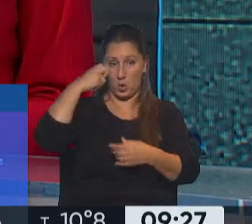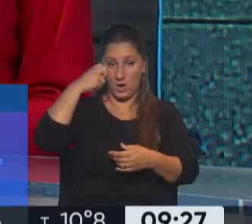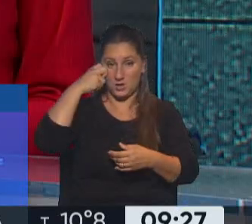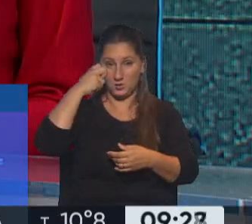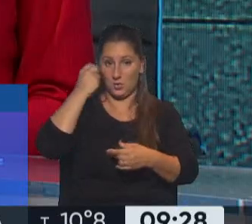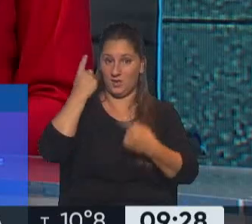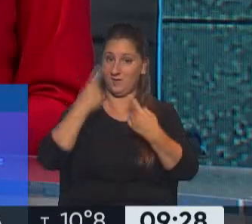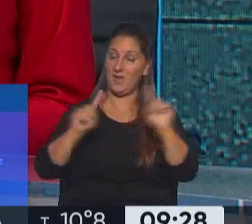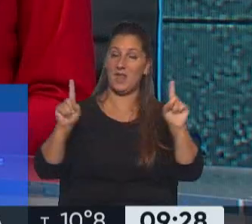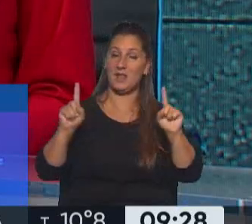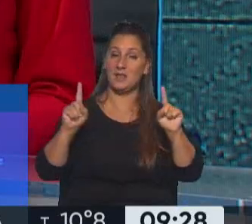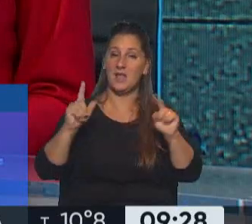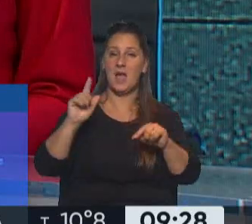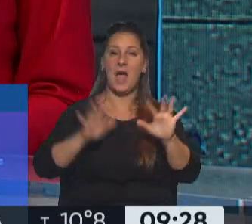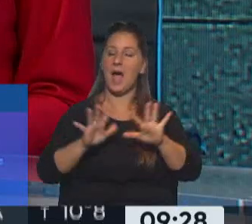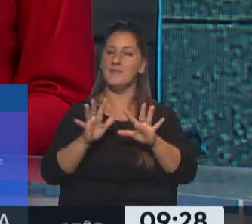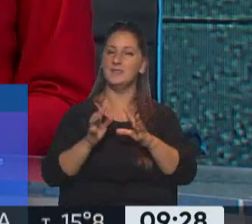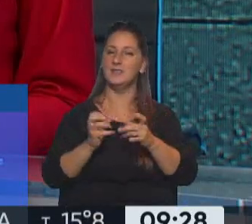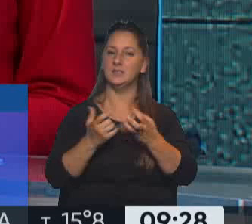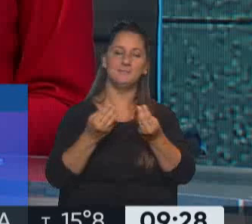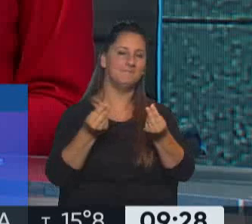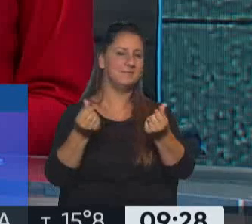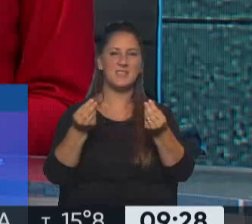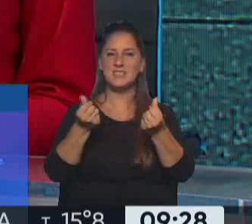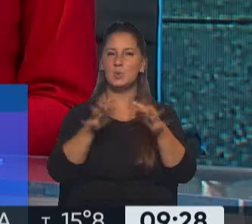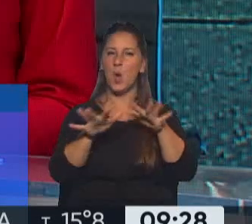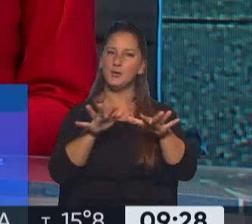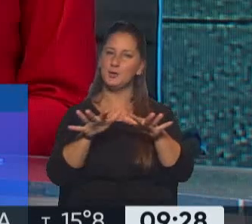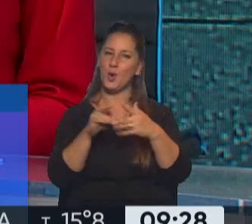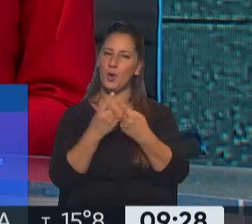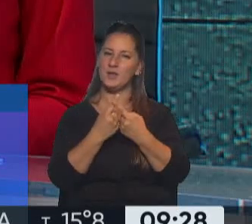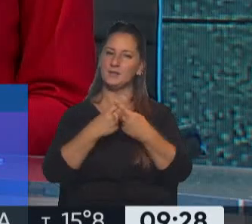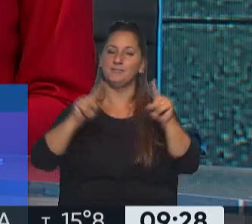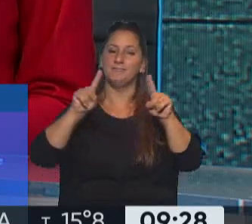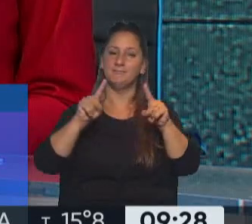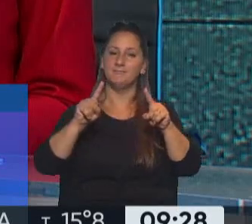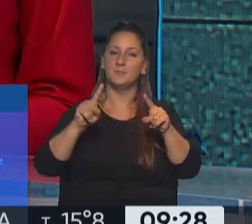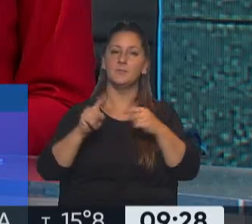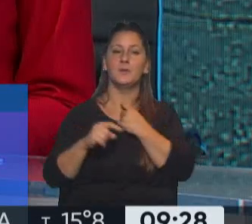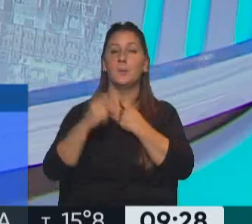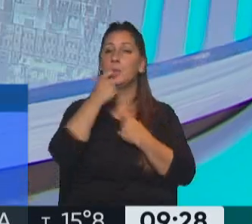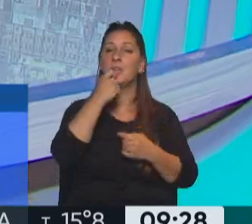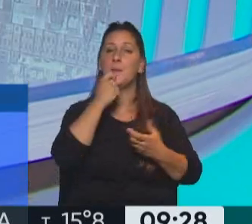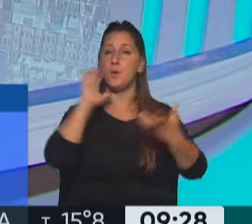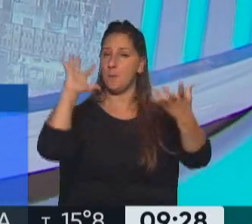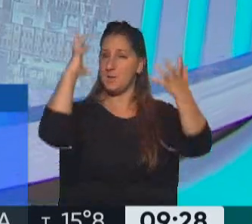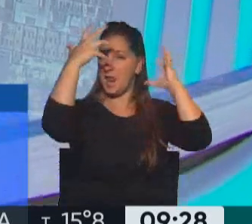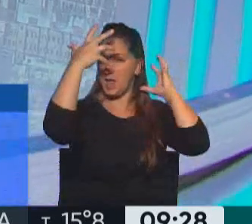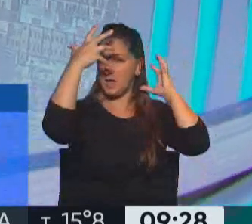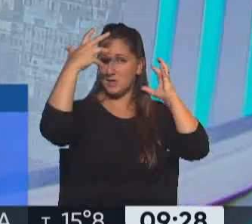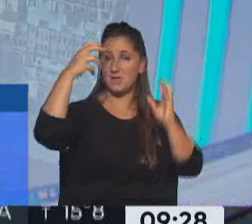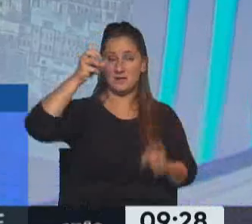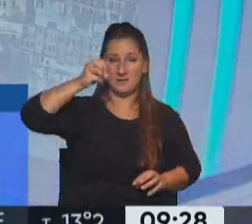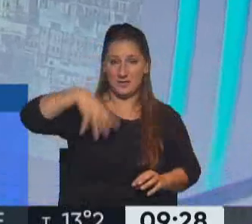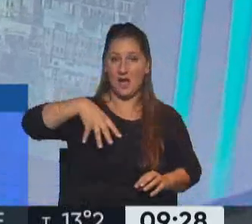distintos, ¿no? Y a veces se vuelve un poco efervescente algunas instancias de los discursos presidenciales. Vamos a tener, por ejemplo, un Milei, y